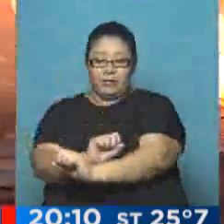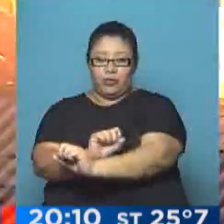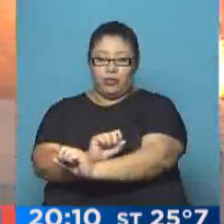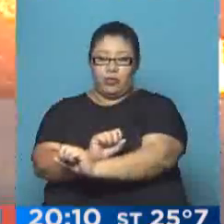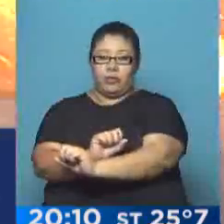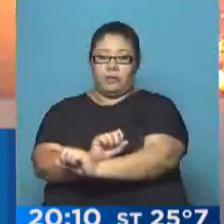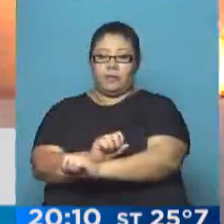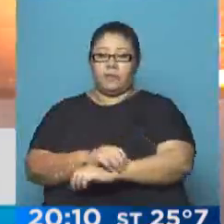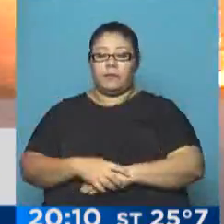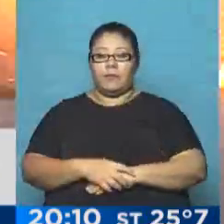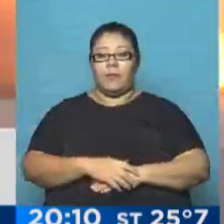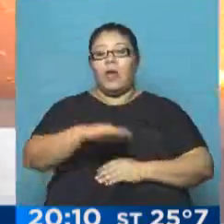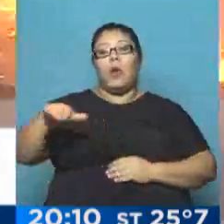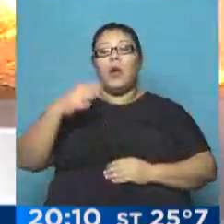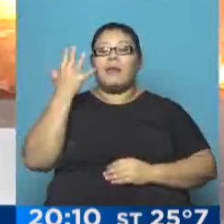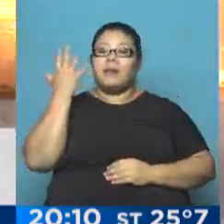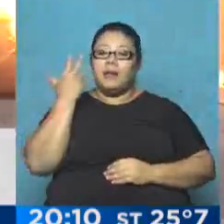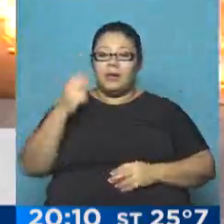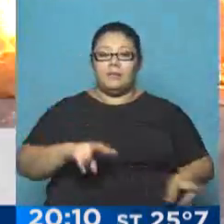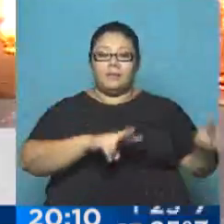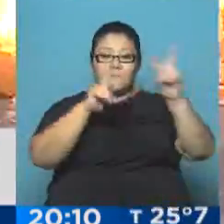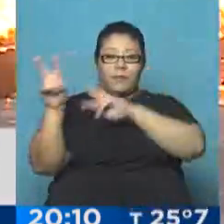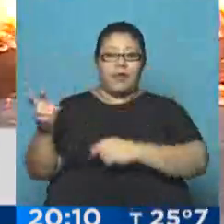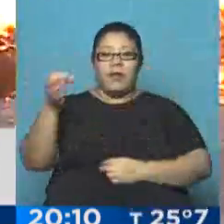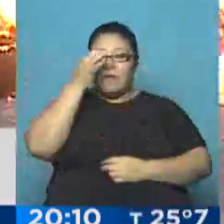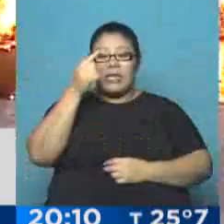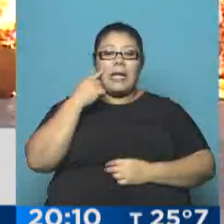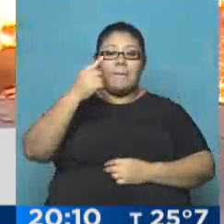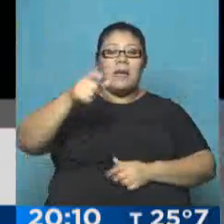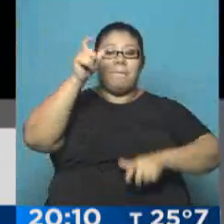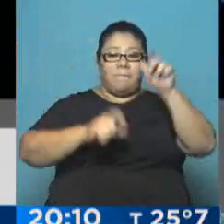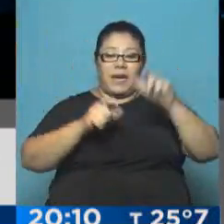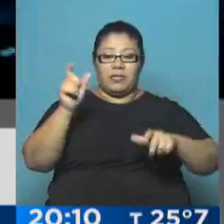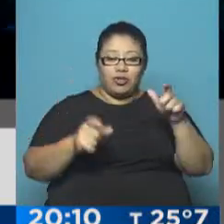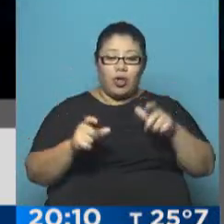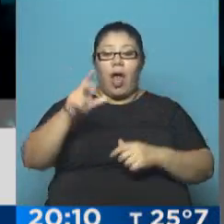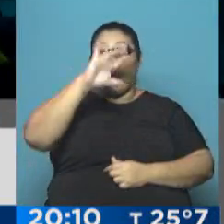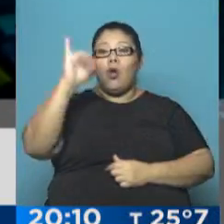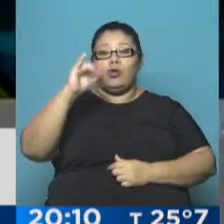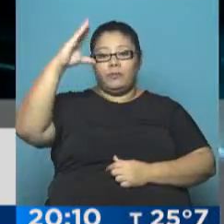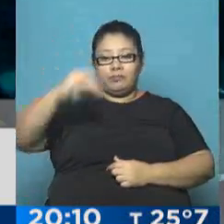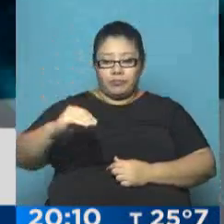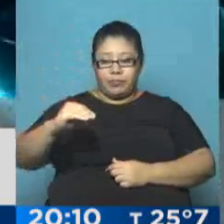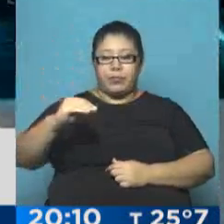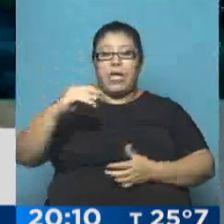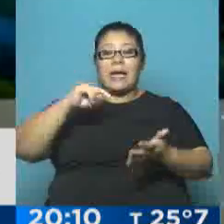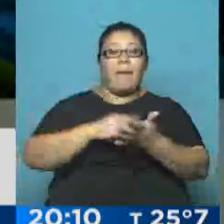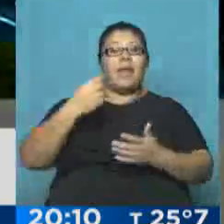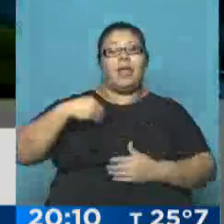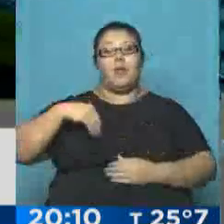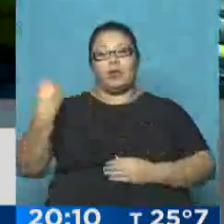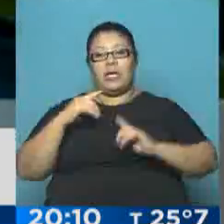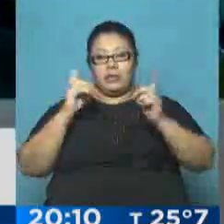Más información, siguen los cortes de luz. Más de 20.000 usuarios de la ciudad y el Gran Buenos Aires pasaron el fin de año sin luz por los cortes que se producen